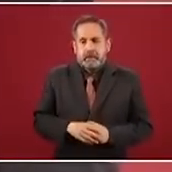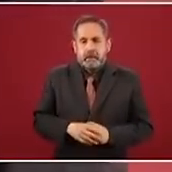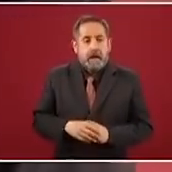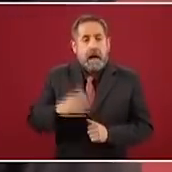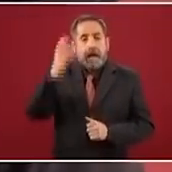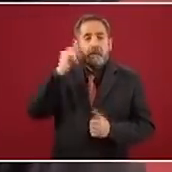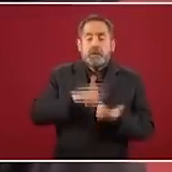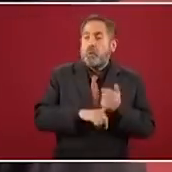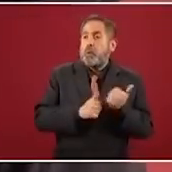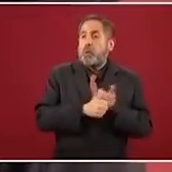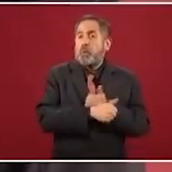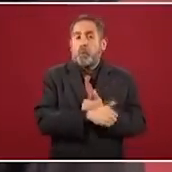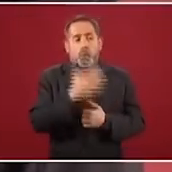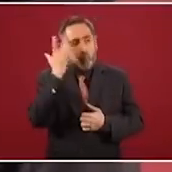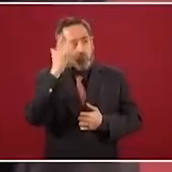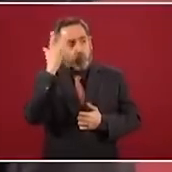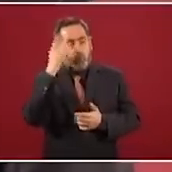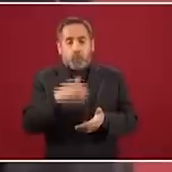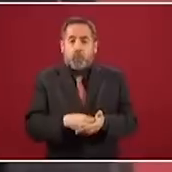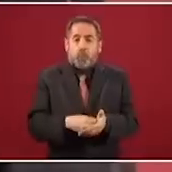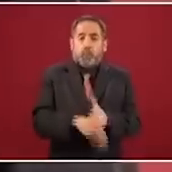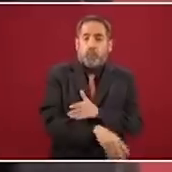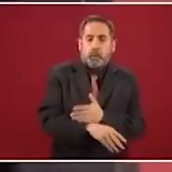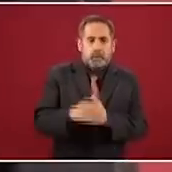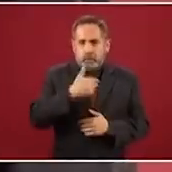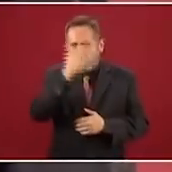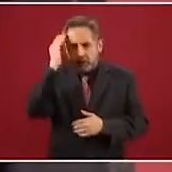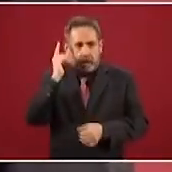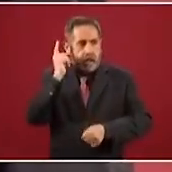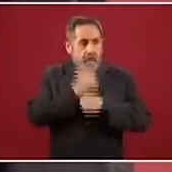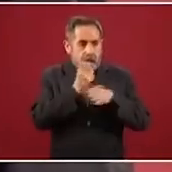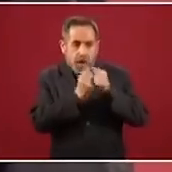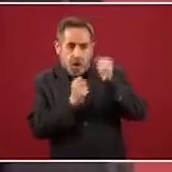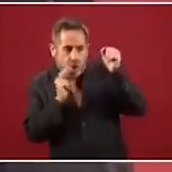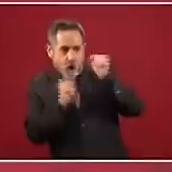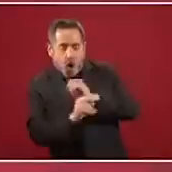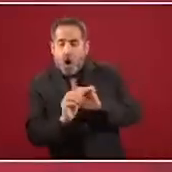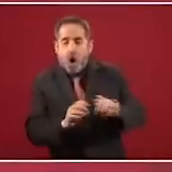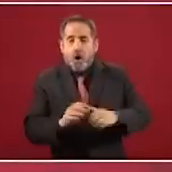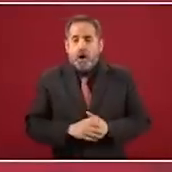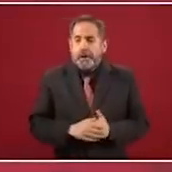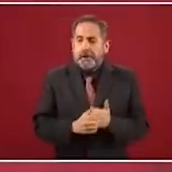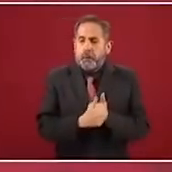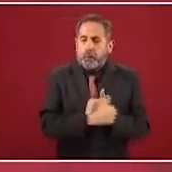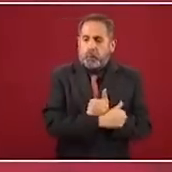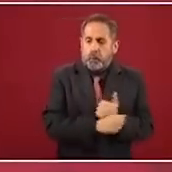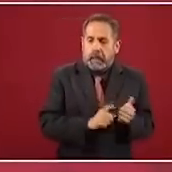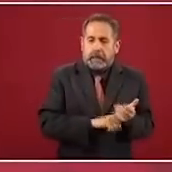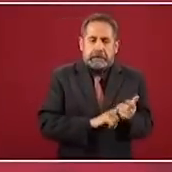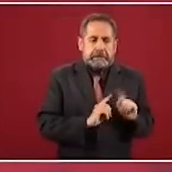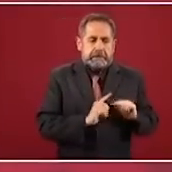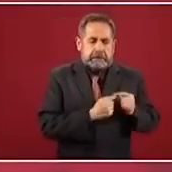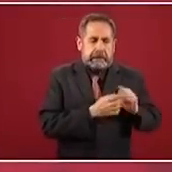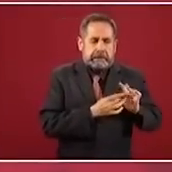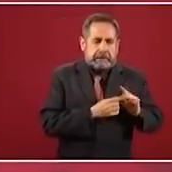sabía. No se sabía. ¿Sí? Era en oscurito.